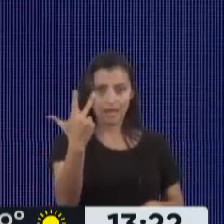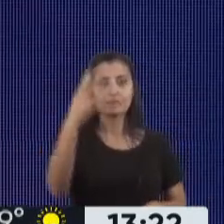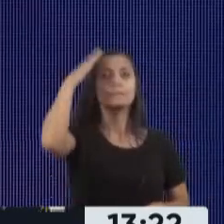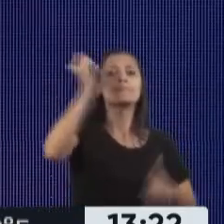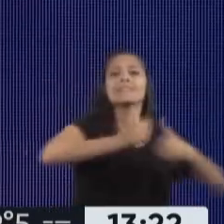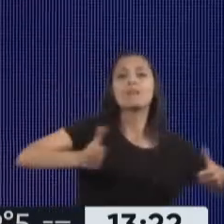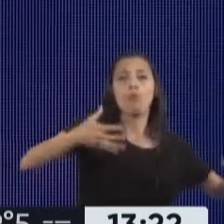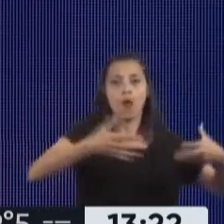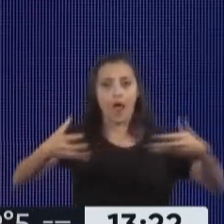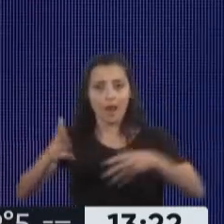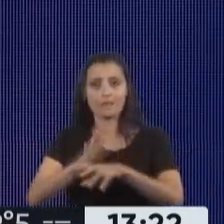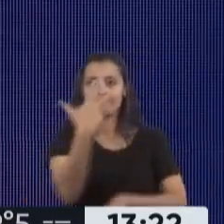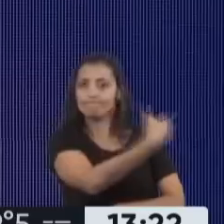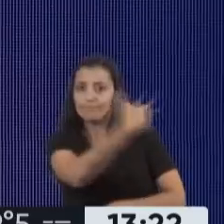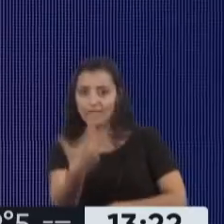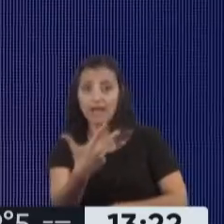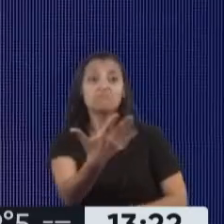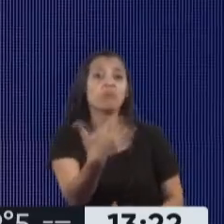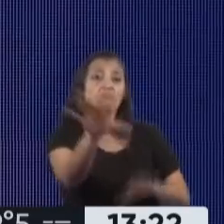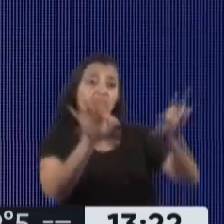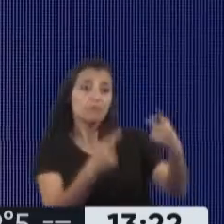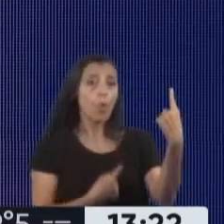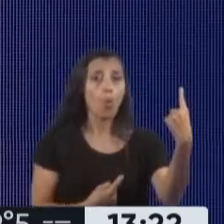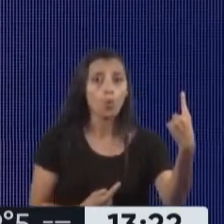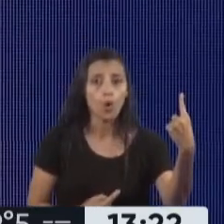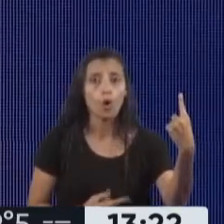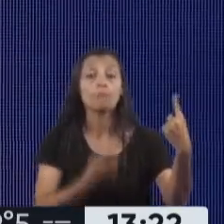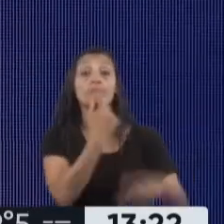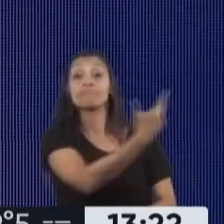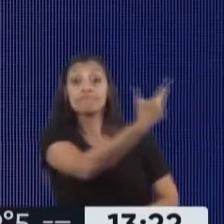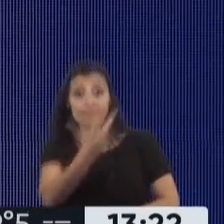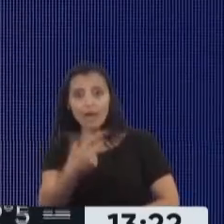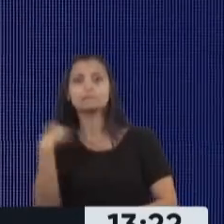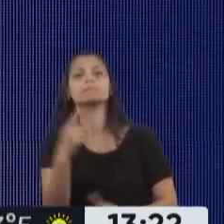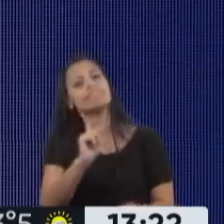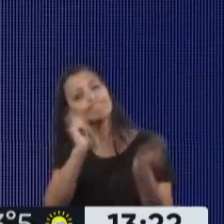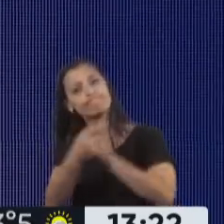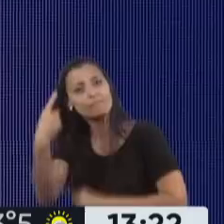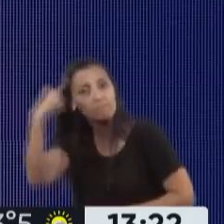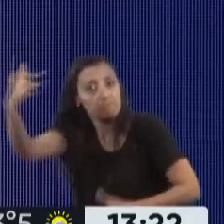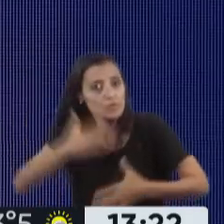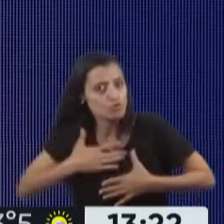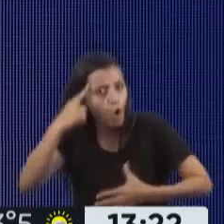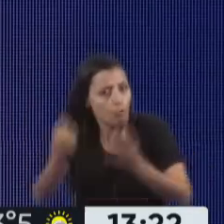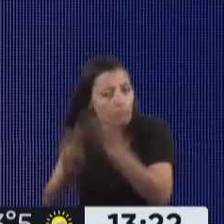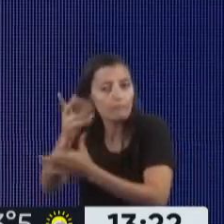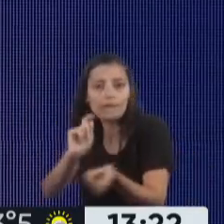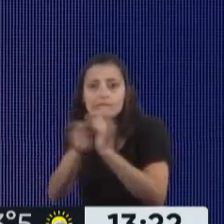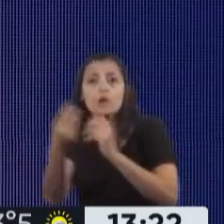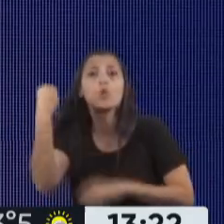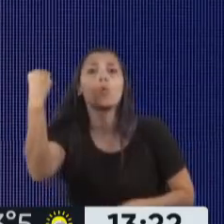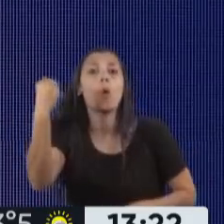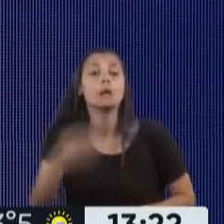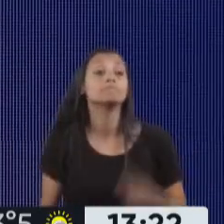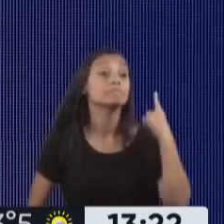tribunales. En esos 3 tribunales, la modificación que se me ocurrió hacer a mí es que